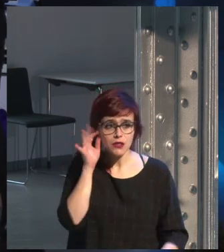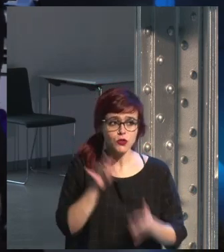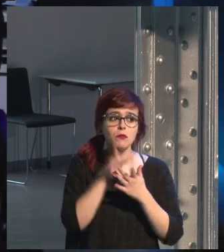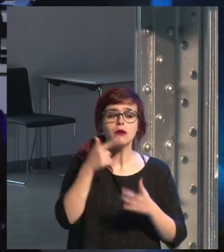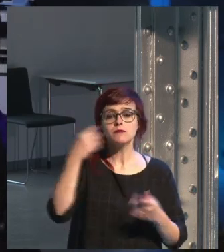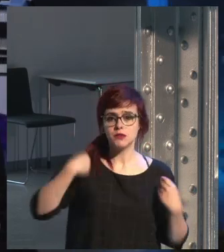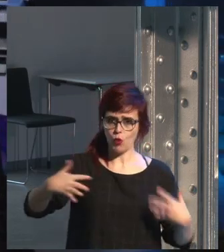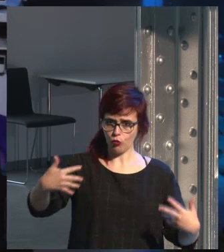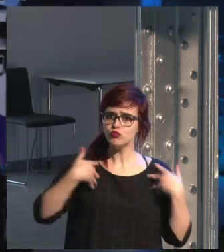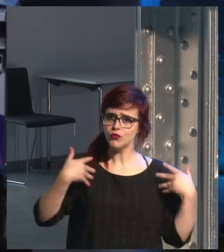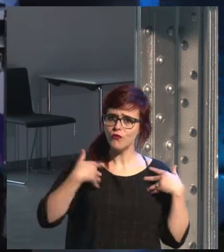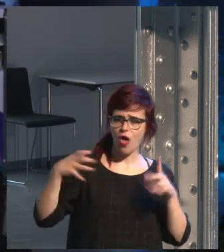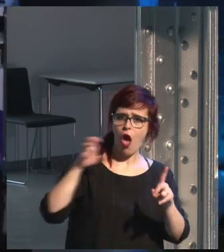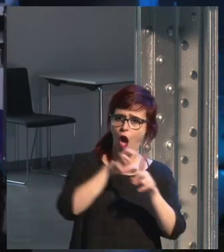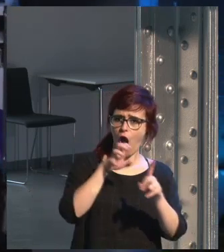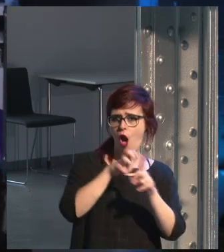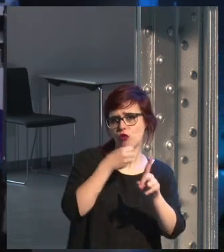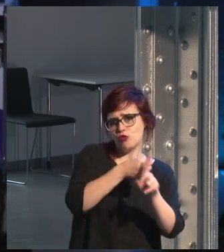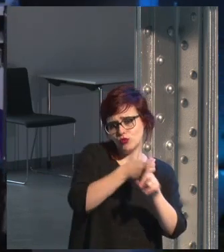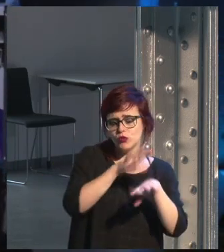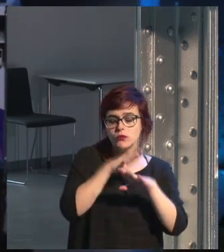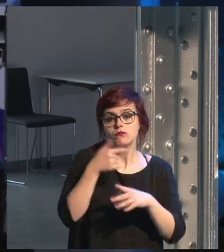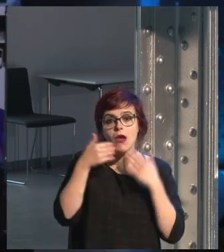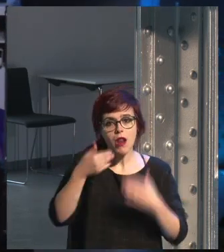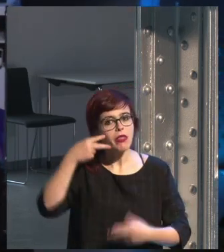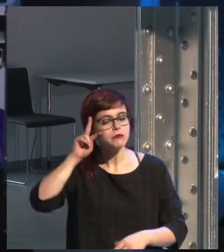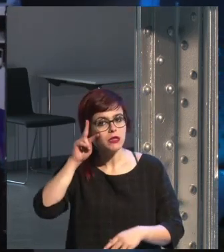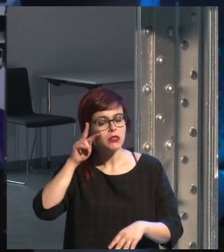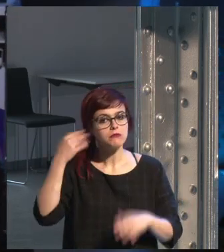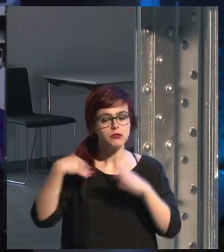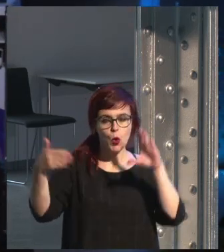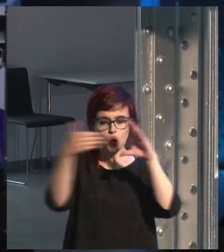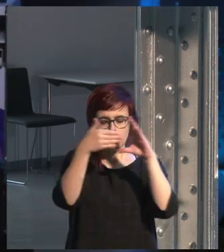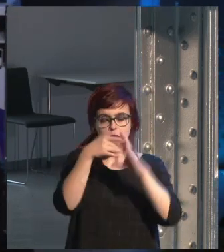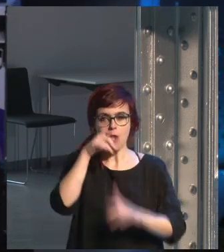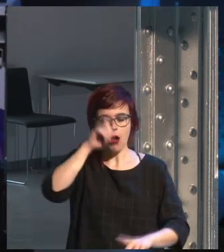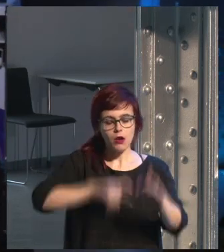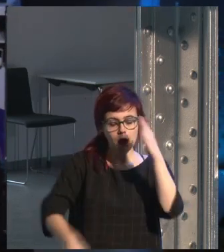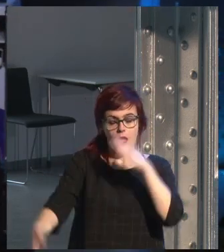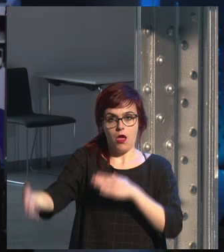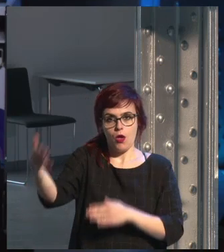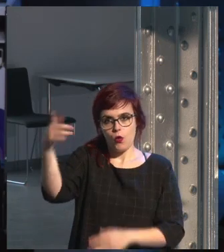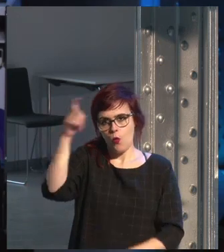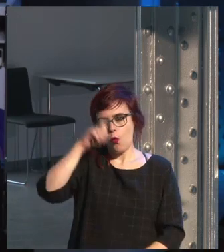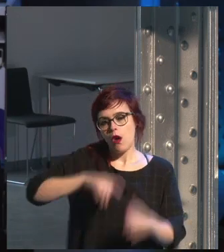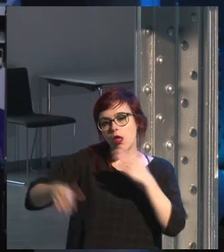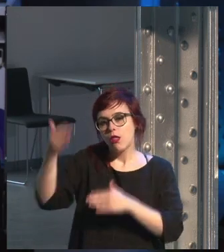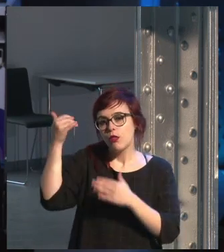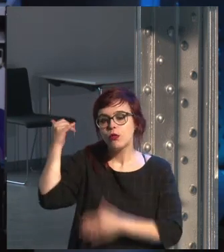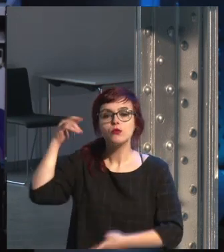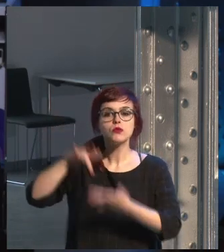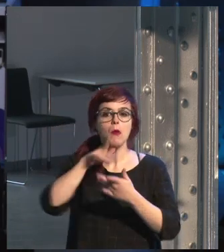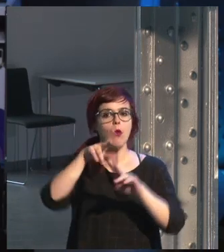había sufrido acoso y que esta experiencia realmente le había traído recuerdos, y hacían un análisis muy interesante de